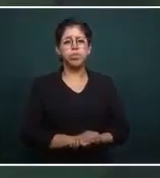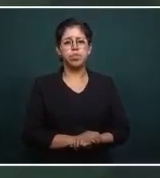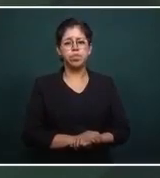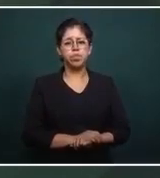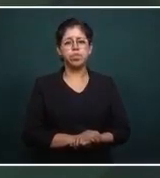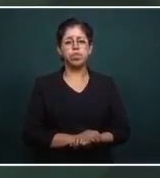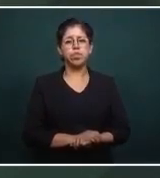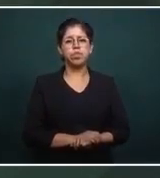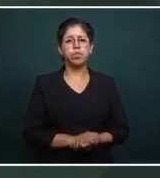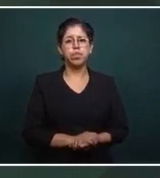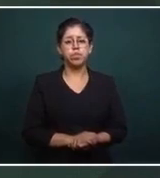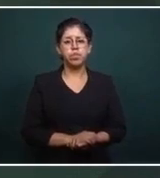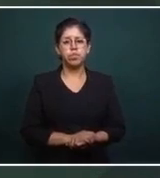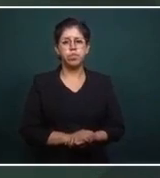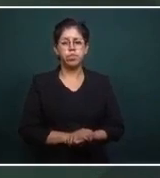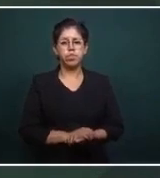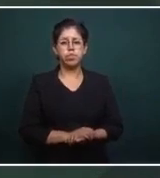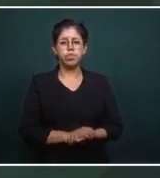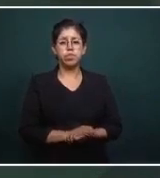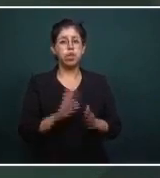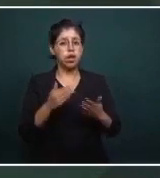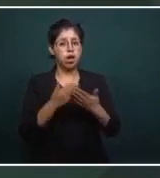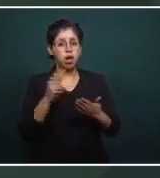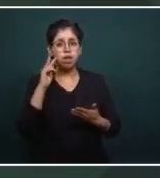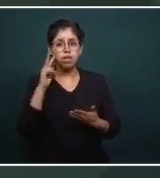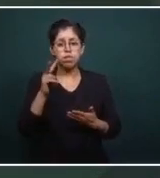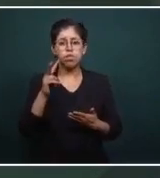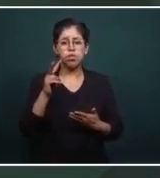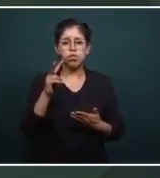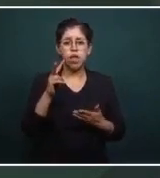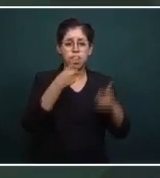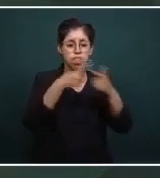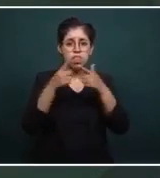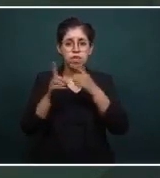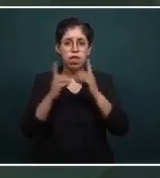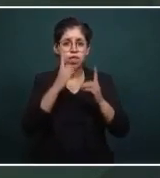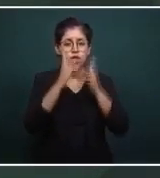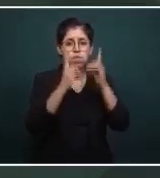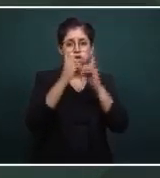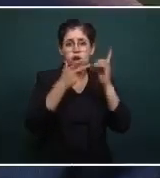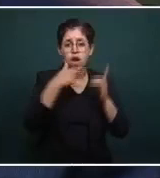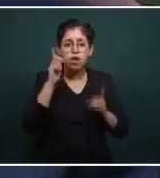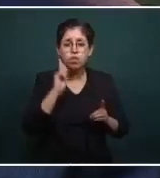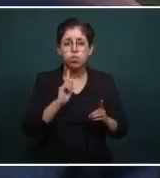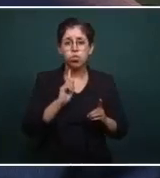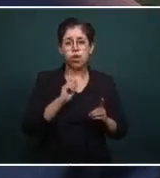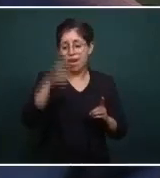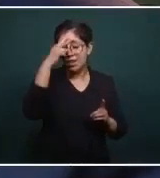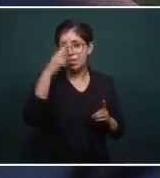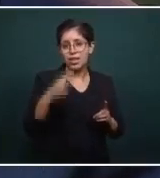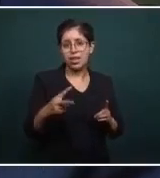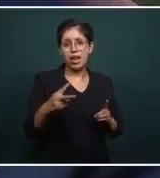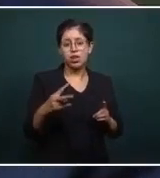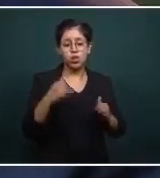Ahora el desempeño de la delegación de México en los